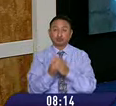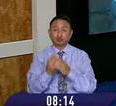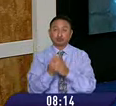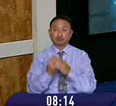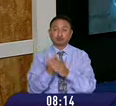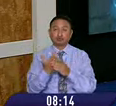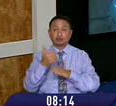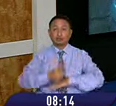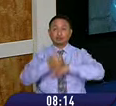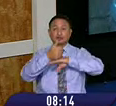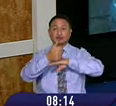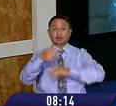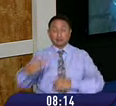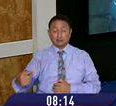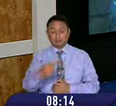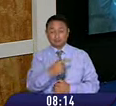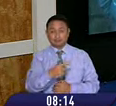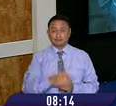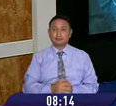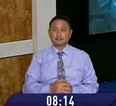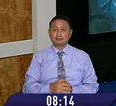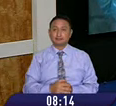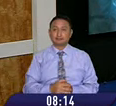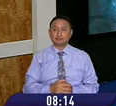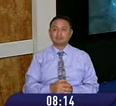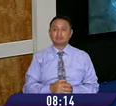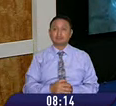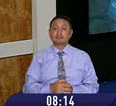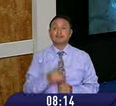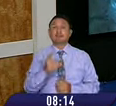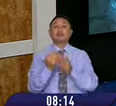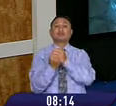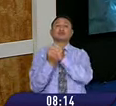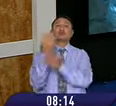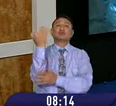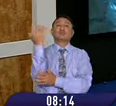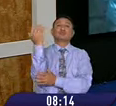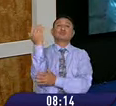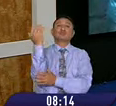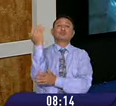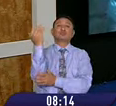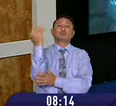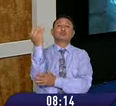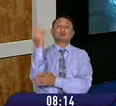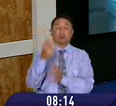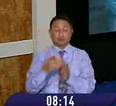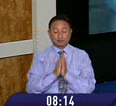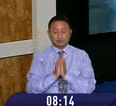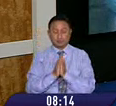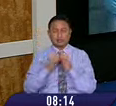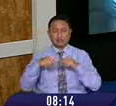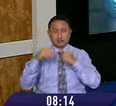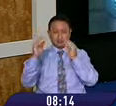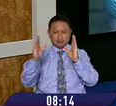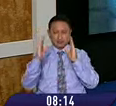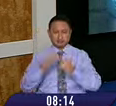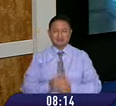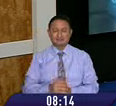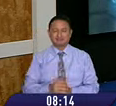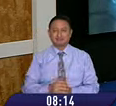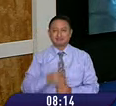fugita de agua, autoridades nuevas, persiste desde hace varias semanas. Con vela en mano, eche el rosario, que aquí la escuchamos, mi